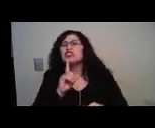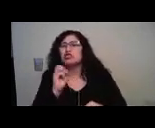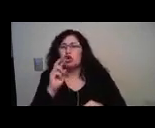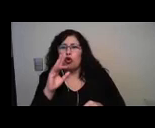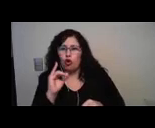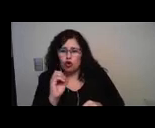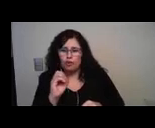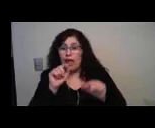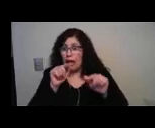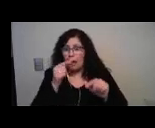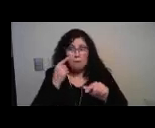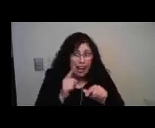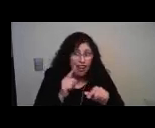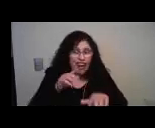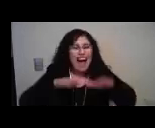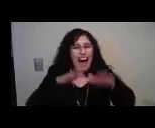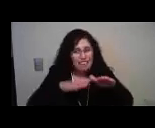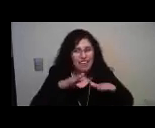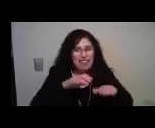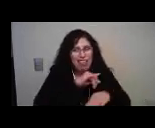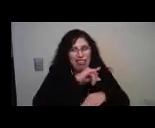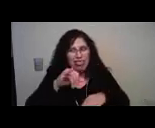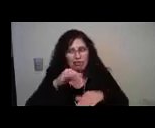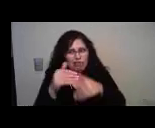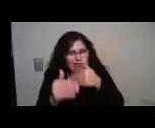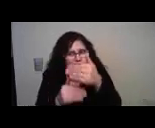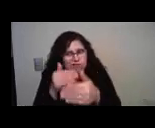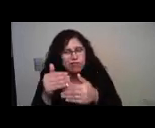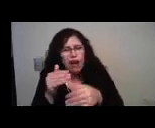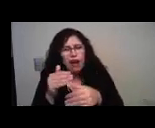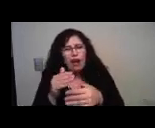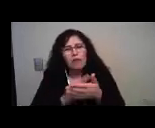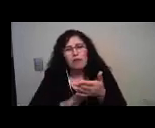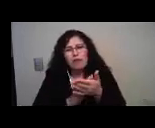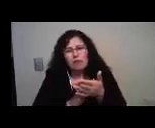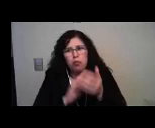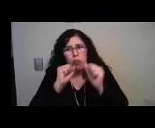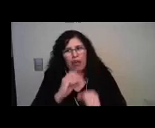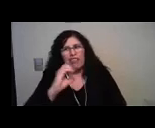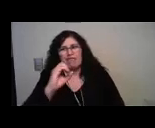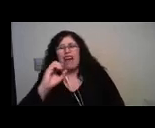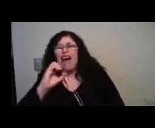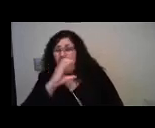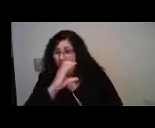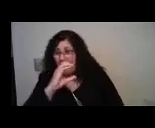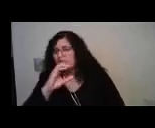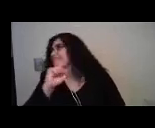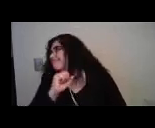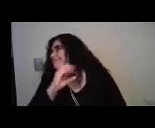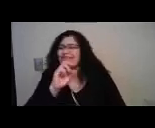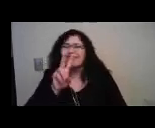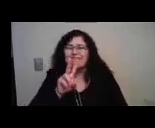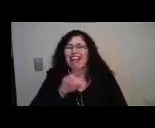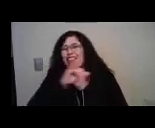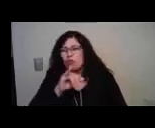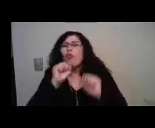la antesala de un accidente vascular de mucho más complejidad, ¿de acuerdo? Entonces, las